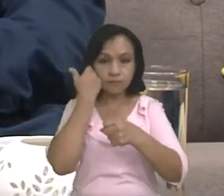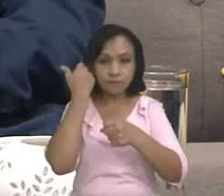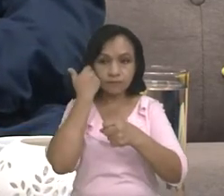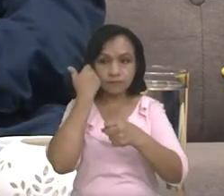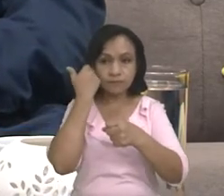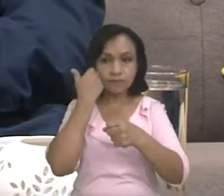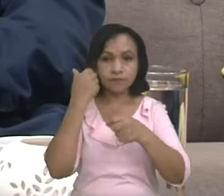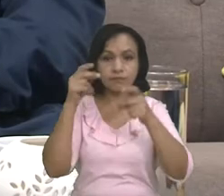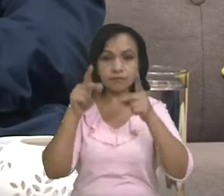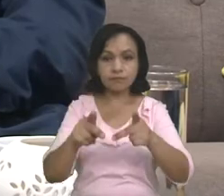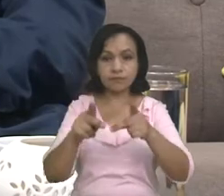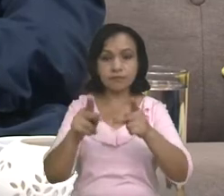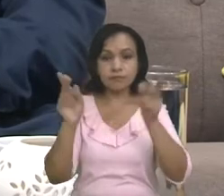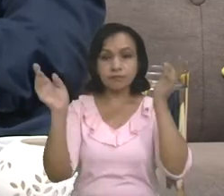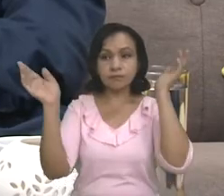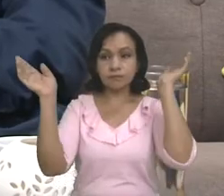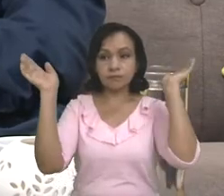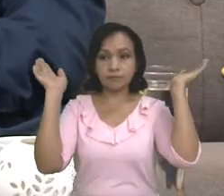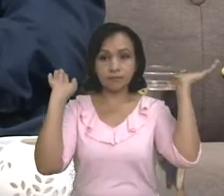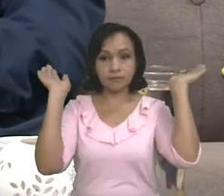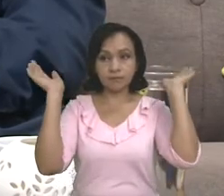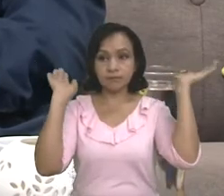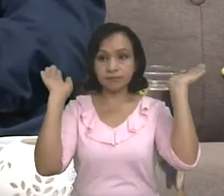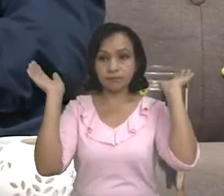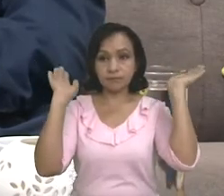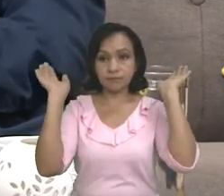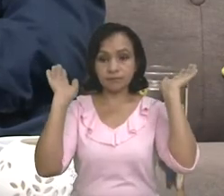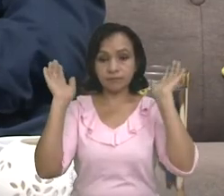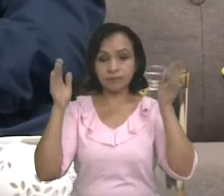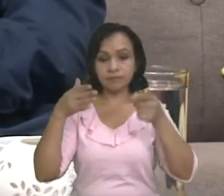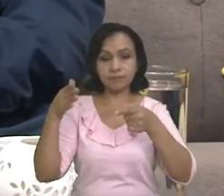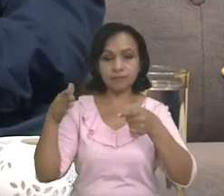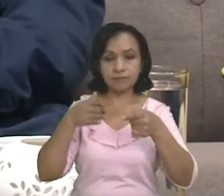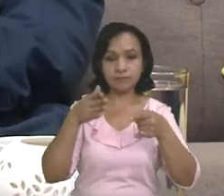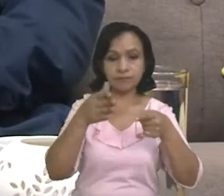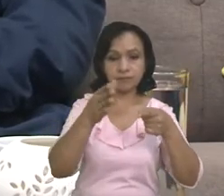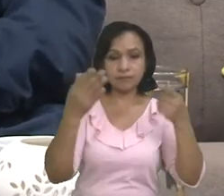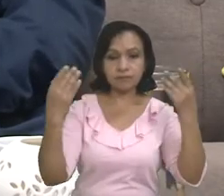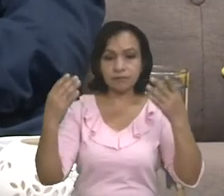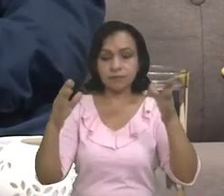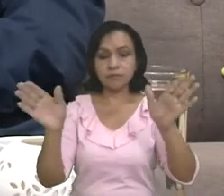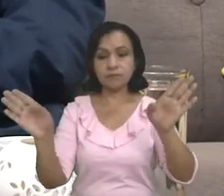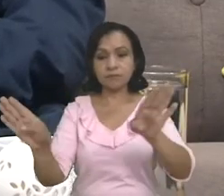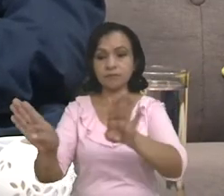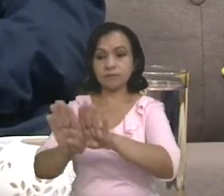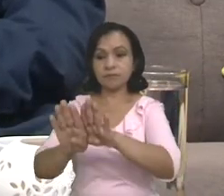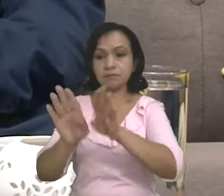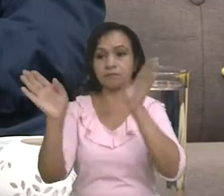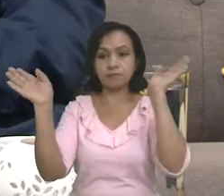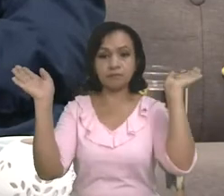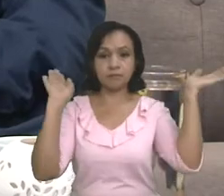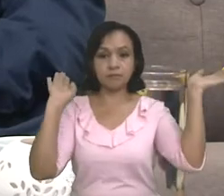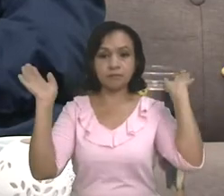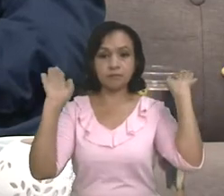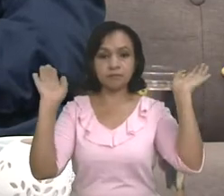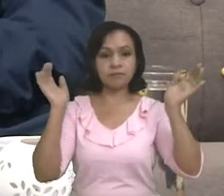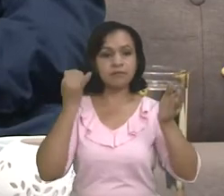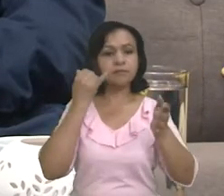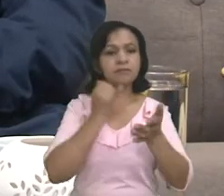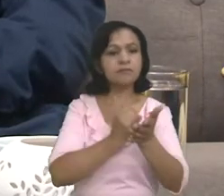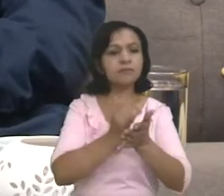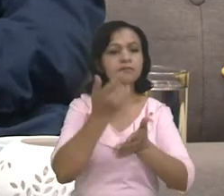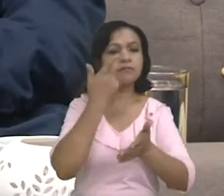un mercado que se dedicaba al marisco entonces cerraron el mercado y comenzaron a investigar para ver